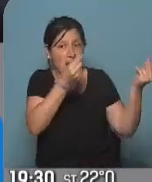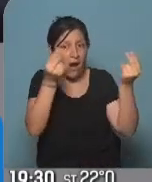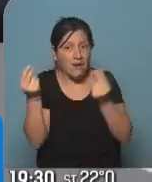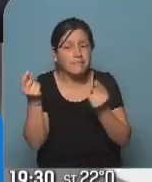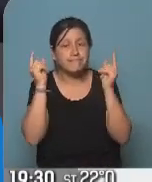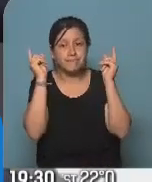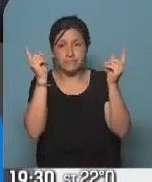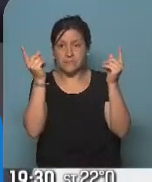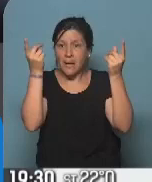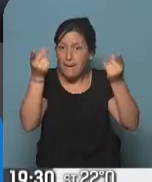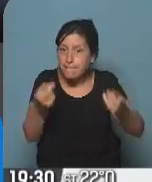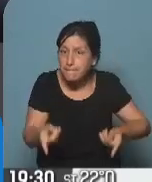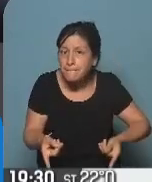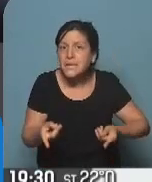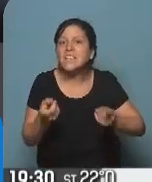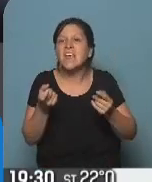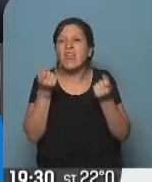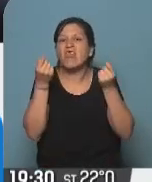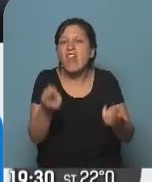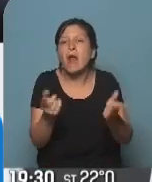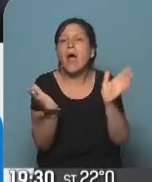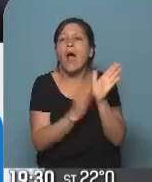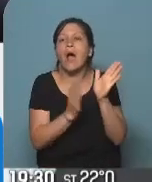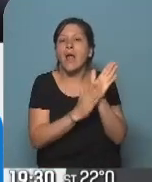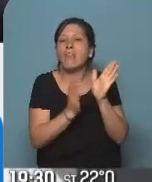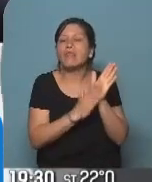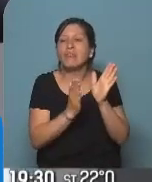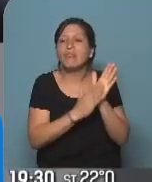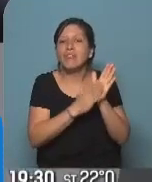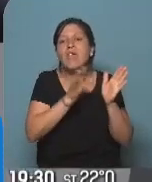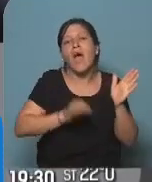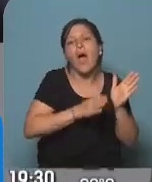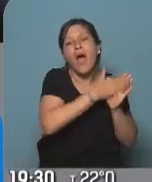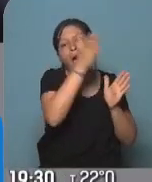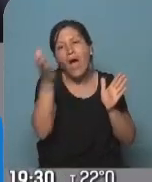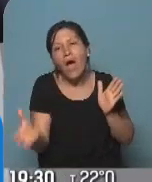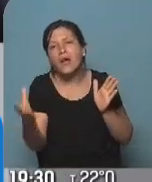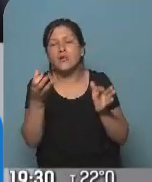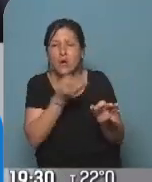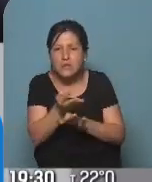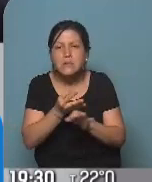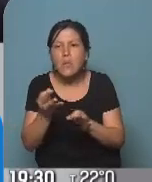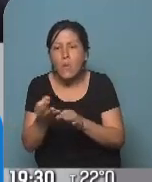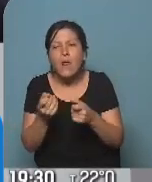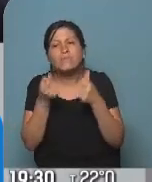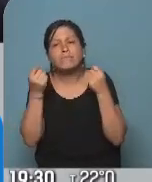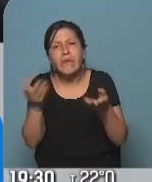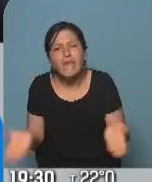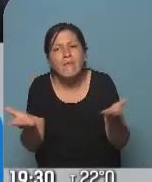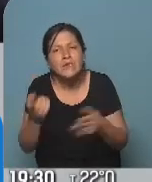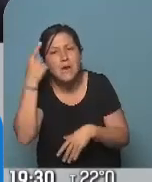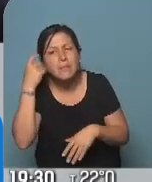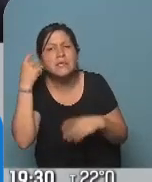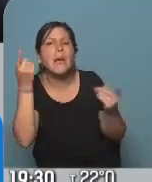pero al mismo tiempo para garantizar un calendario escolar que tenga un tiempo suficiente para que se den los aprendizajes. Y la calidad educativa